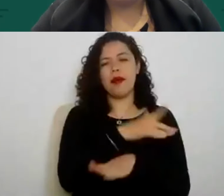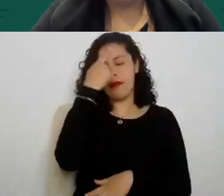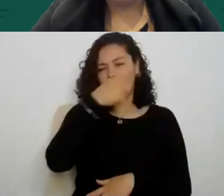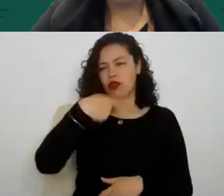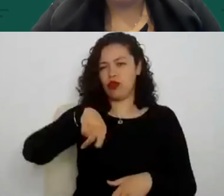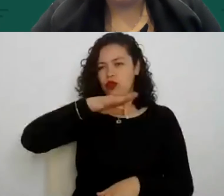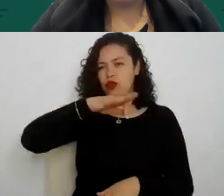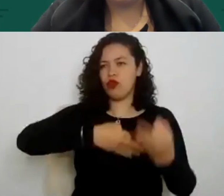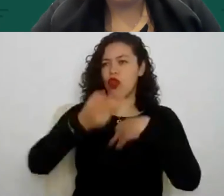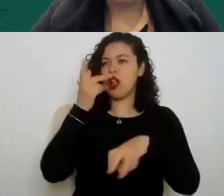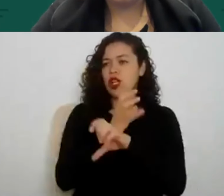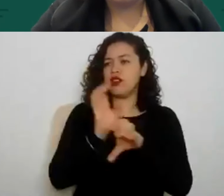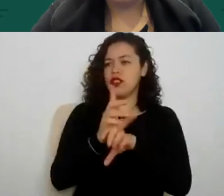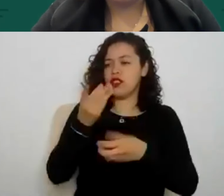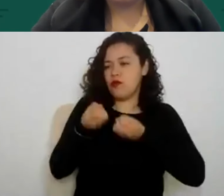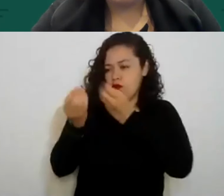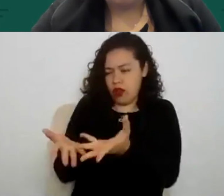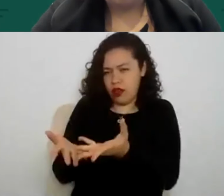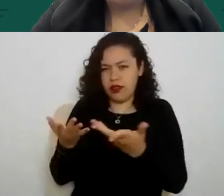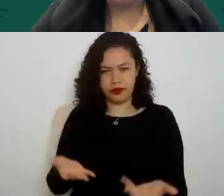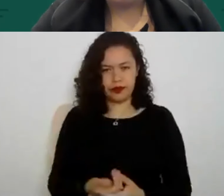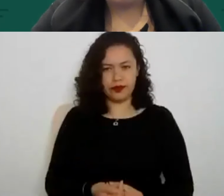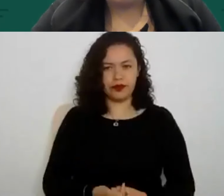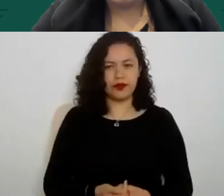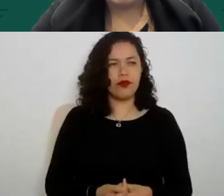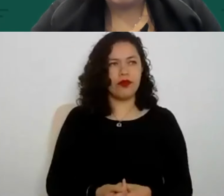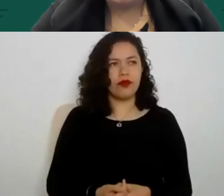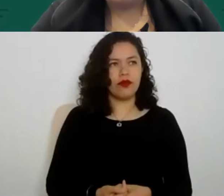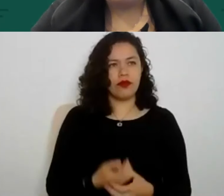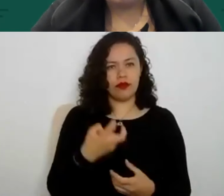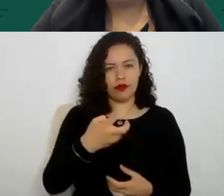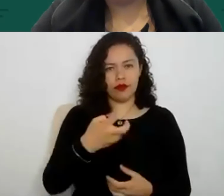Créanme que esa es nuestra principal convicción.